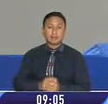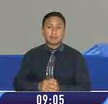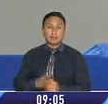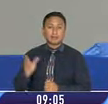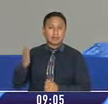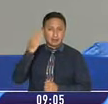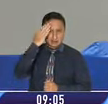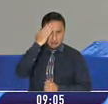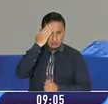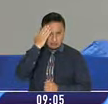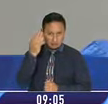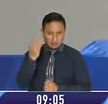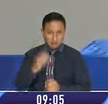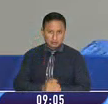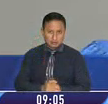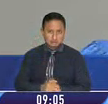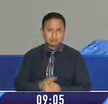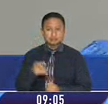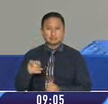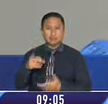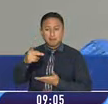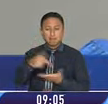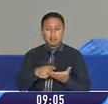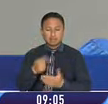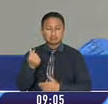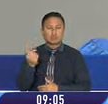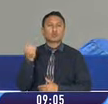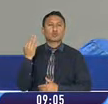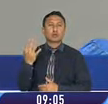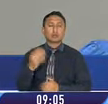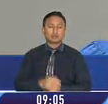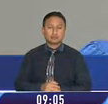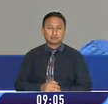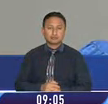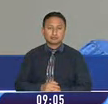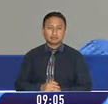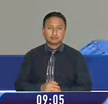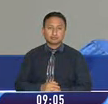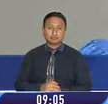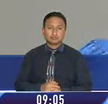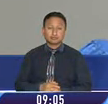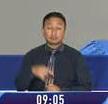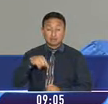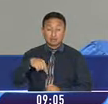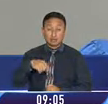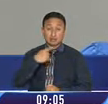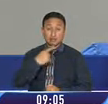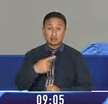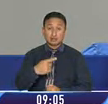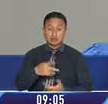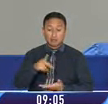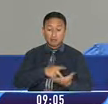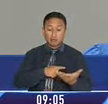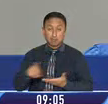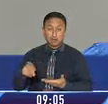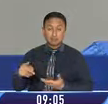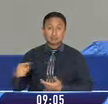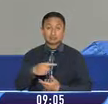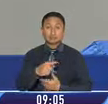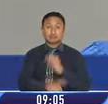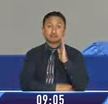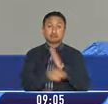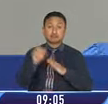determinar ¿cuánto es lo que le corresponde asumir al señor Alex Bravo de la reparación integral del caso